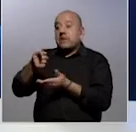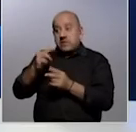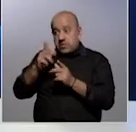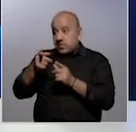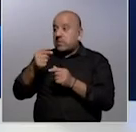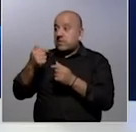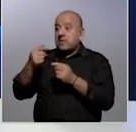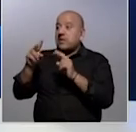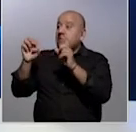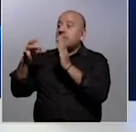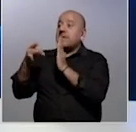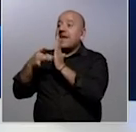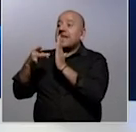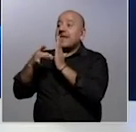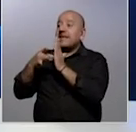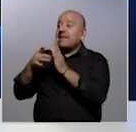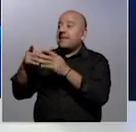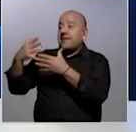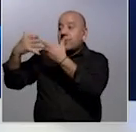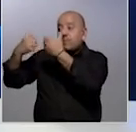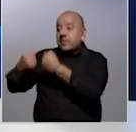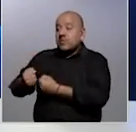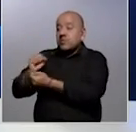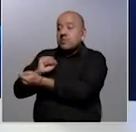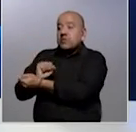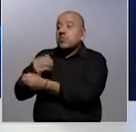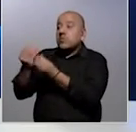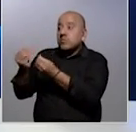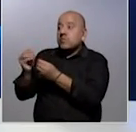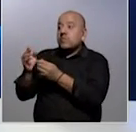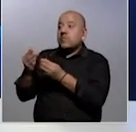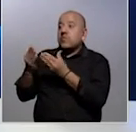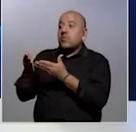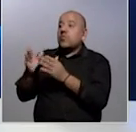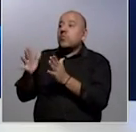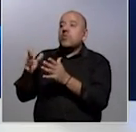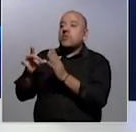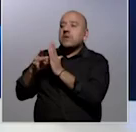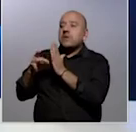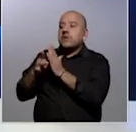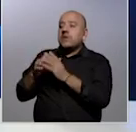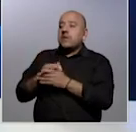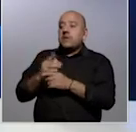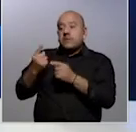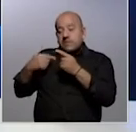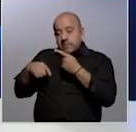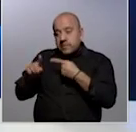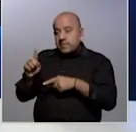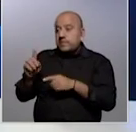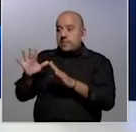dices que son las condiciones la condición digna en relación al encierro en la privación de libertad pero